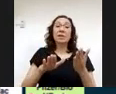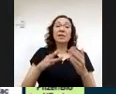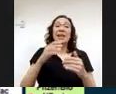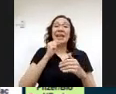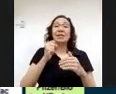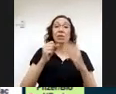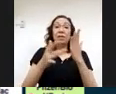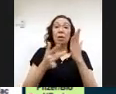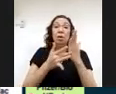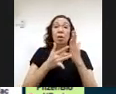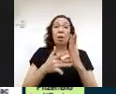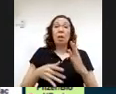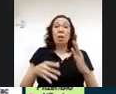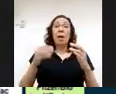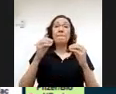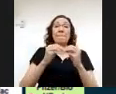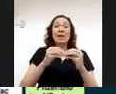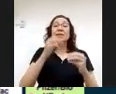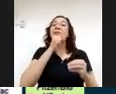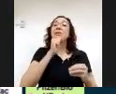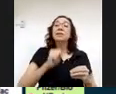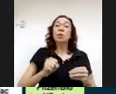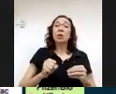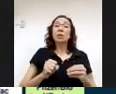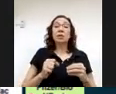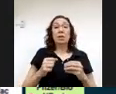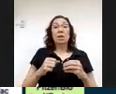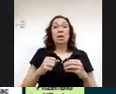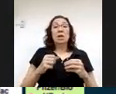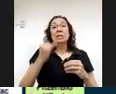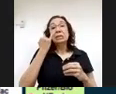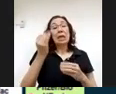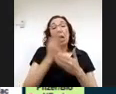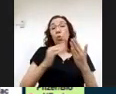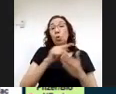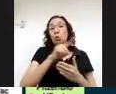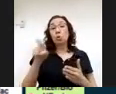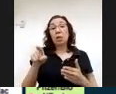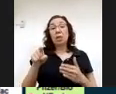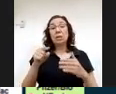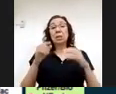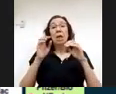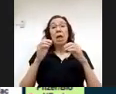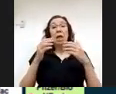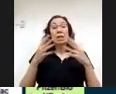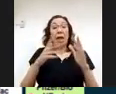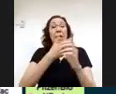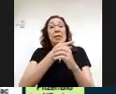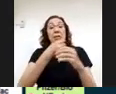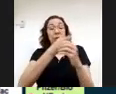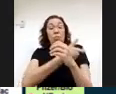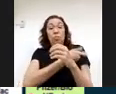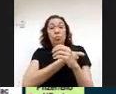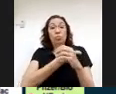tecnología de las más antiguas. De hecho, si alguno de ustedes se ha puesto ya la vacuna de